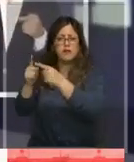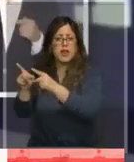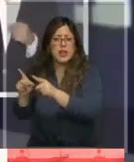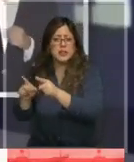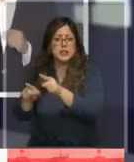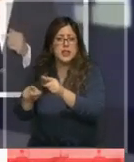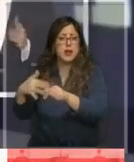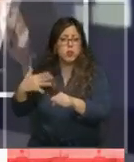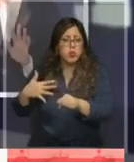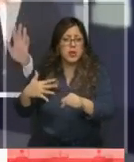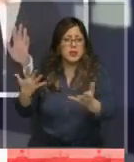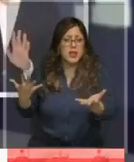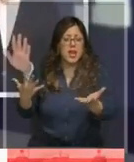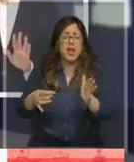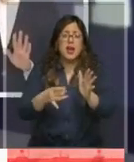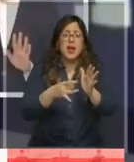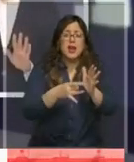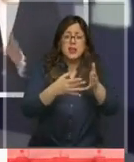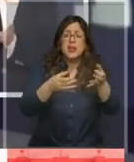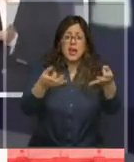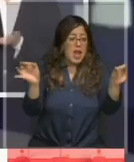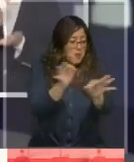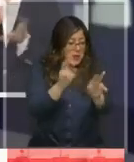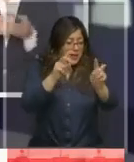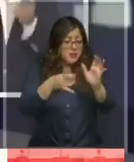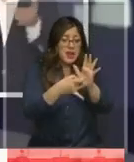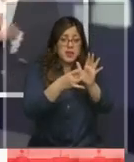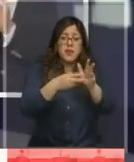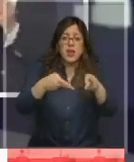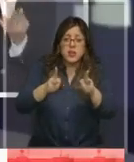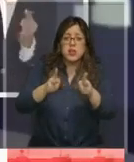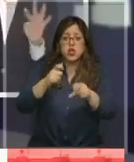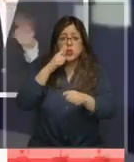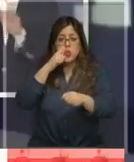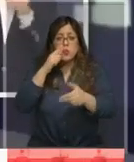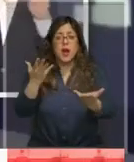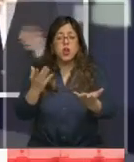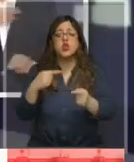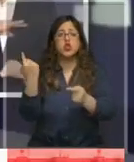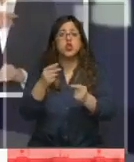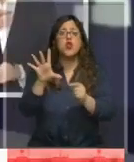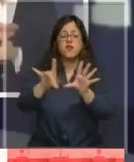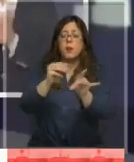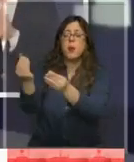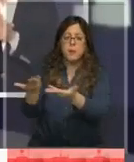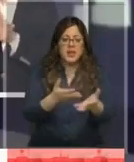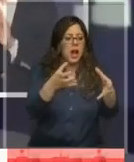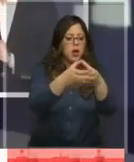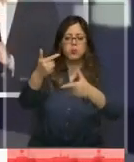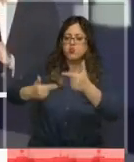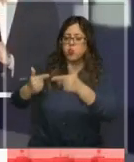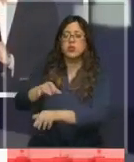la violación de los derechos humanos. Nosotros vamos a invitar a todos los partidos políticos de Chile y